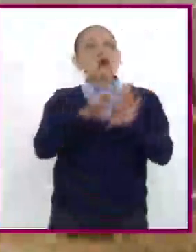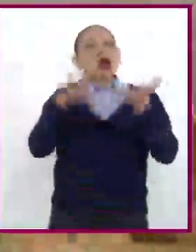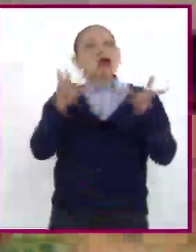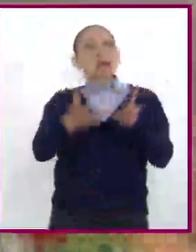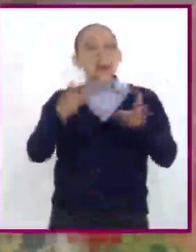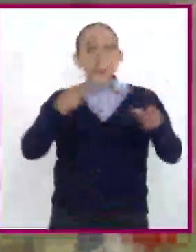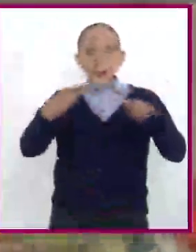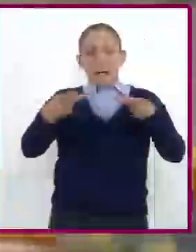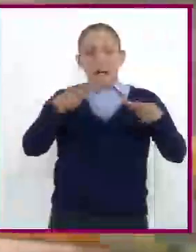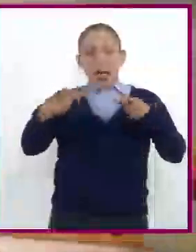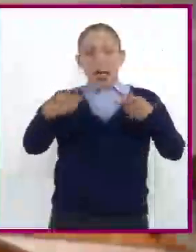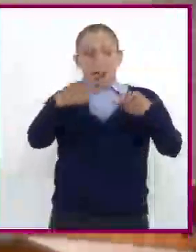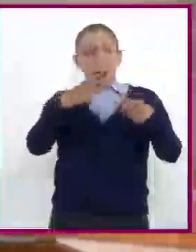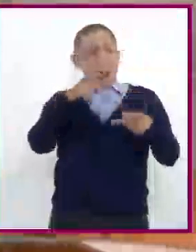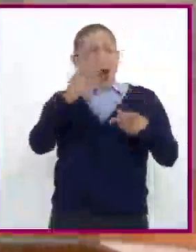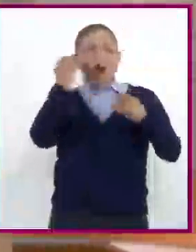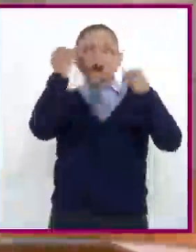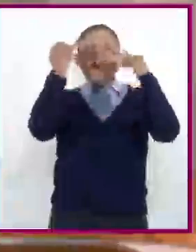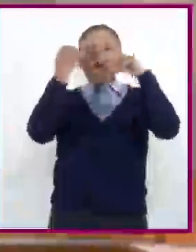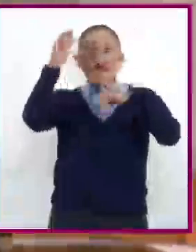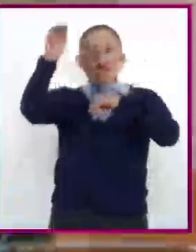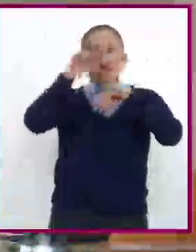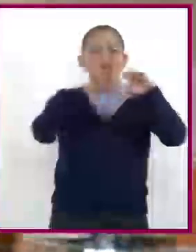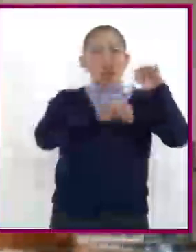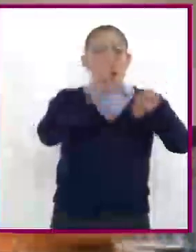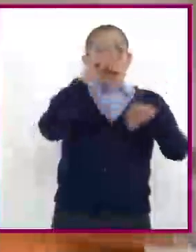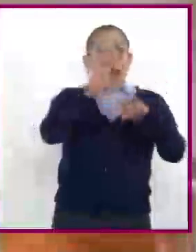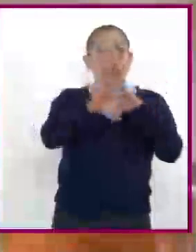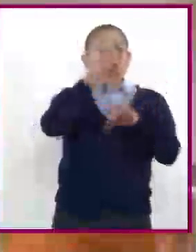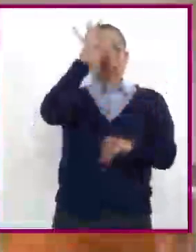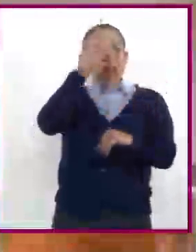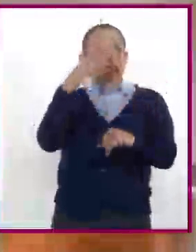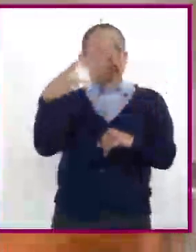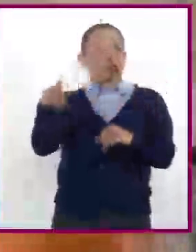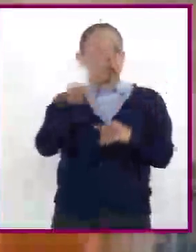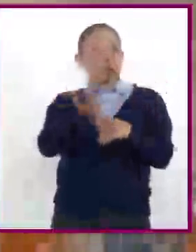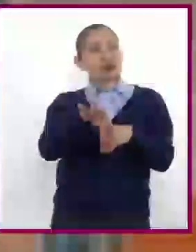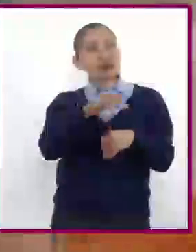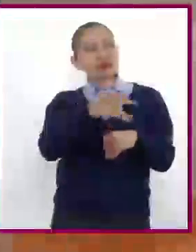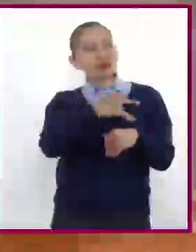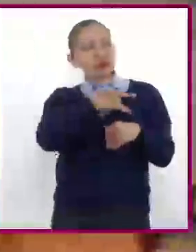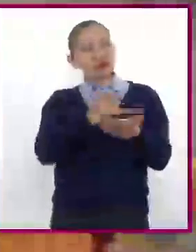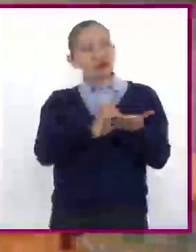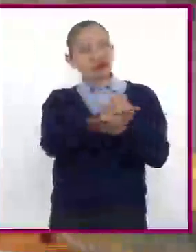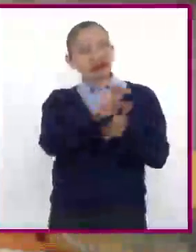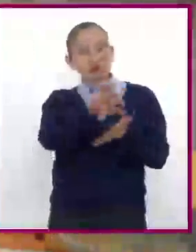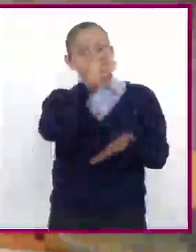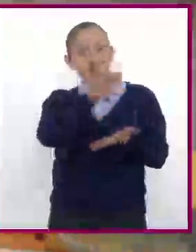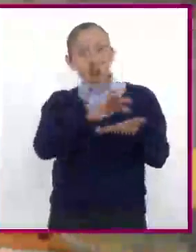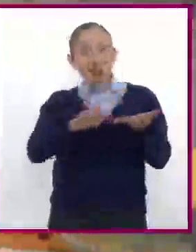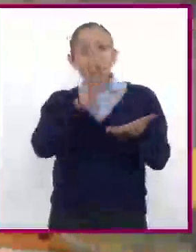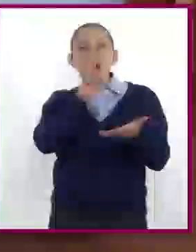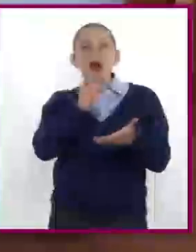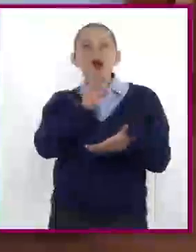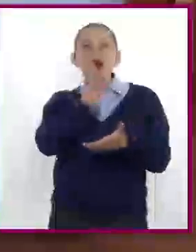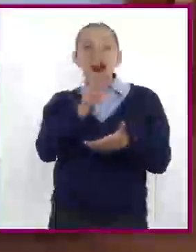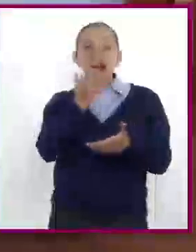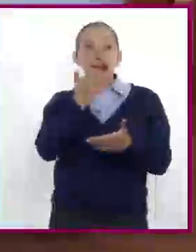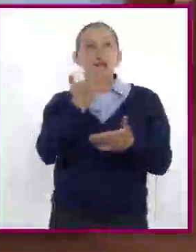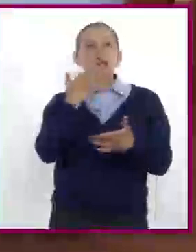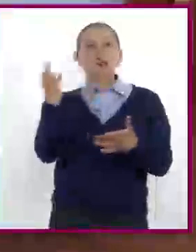un platillo con las mejores estrategias para seleccionar un texto y obtener los mejores resultados. ¡Qué